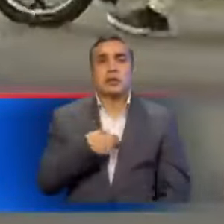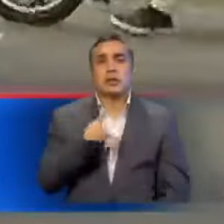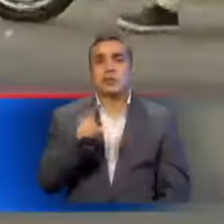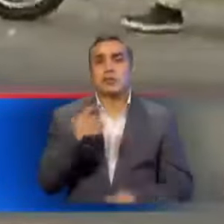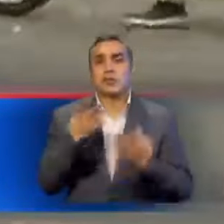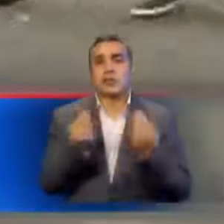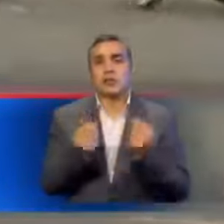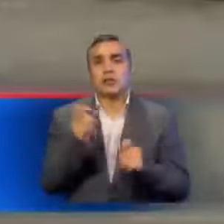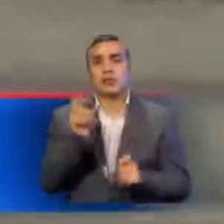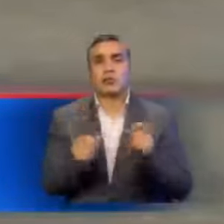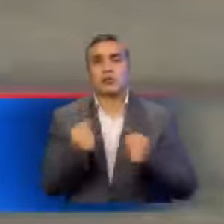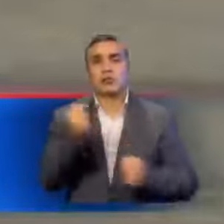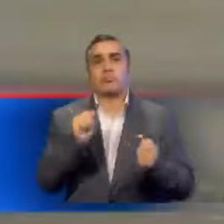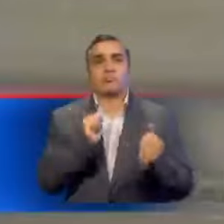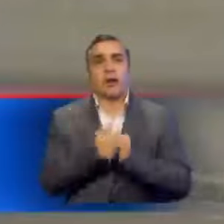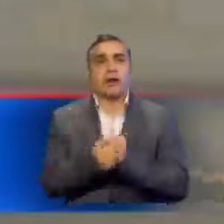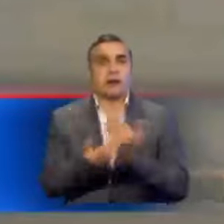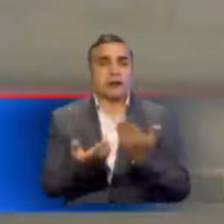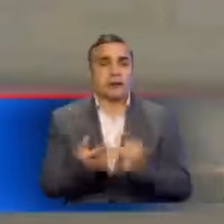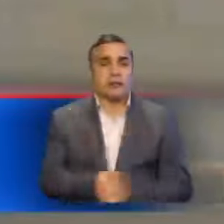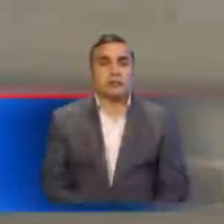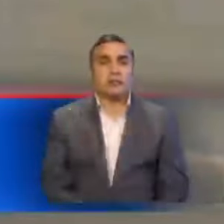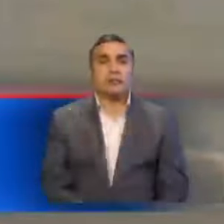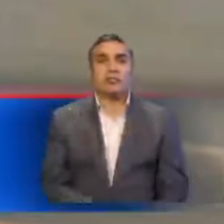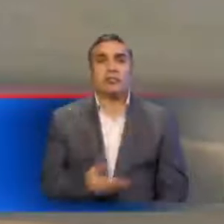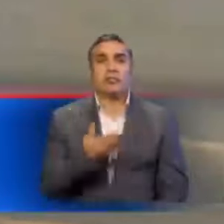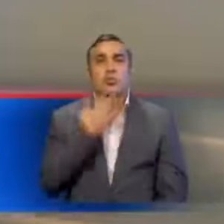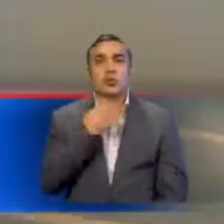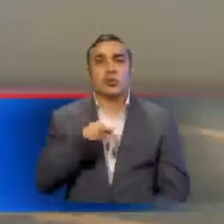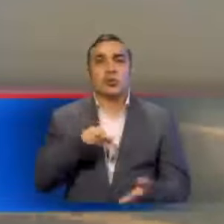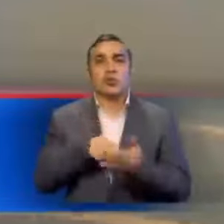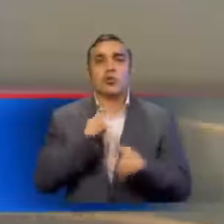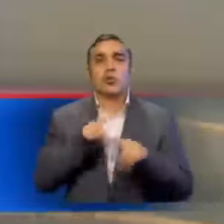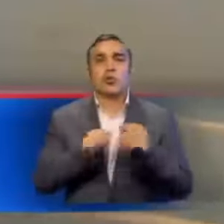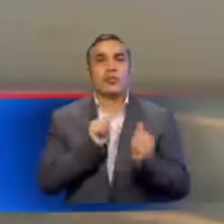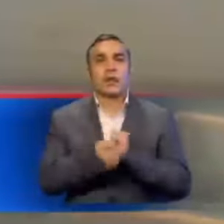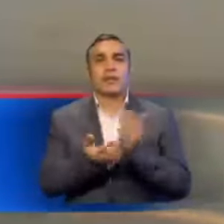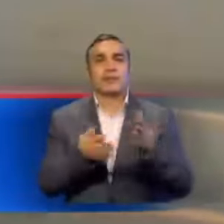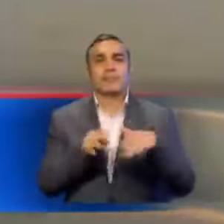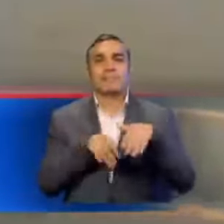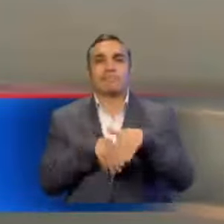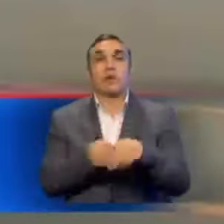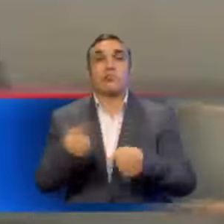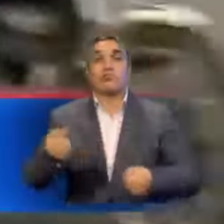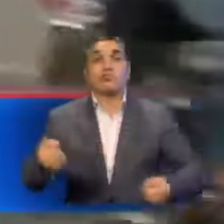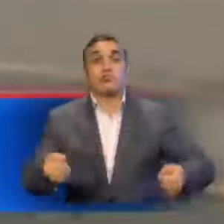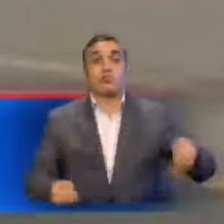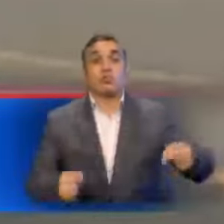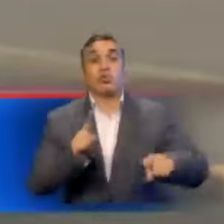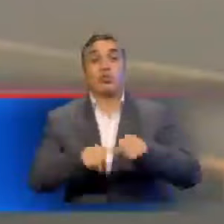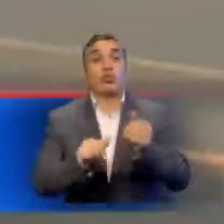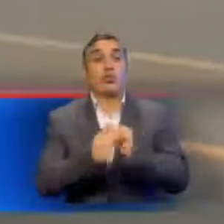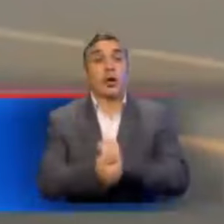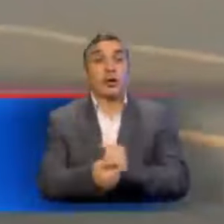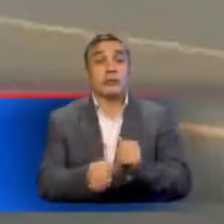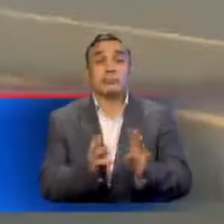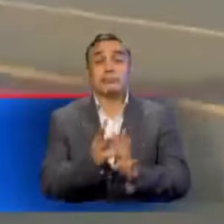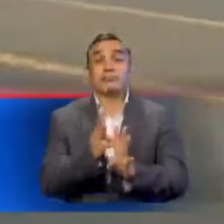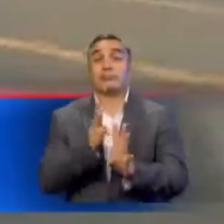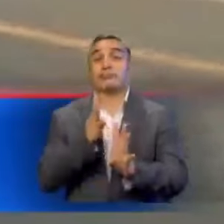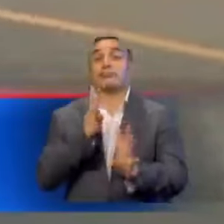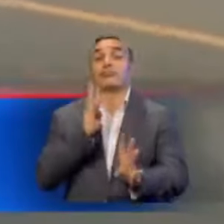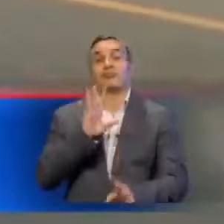gran flujo de vehículos, bueno, o más bien un estancamiento de los vehículos, principalmente camiones, que no pueden transitar por este